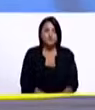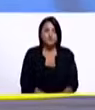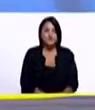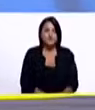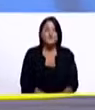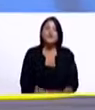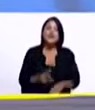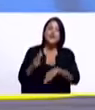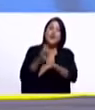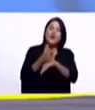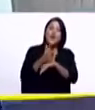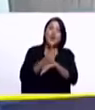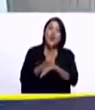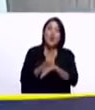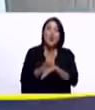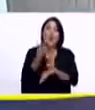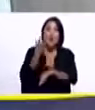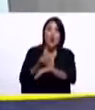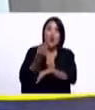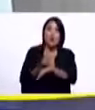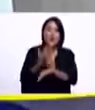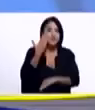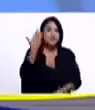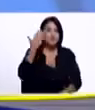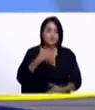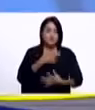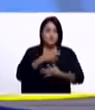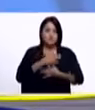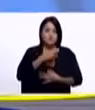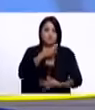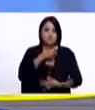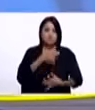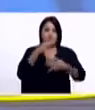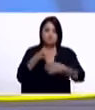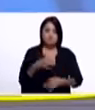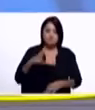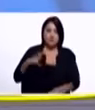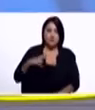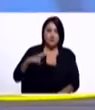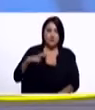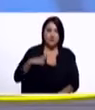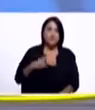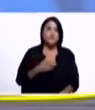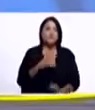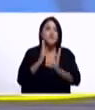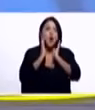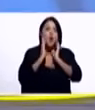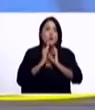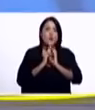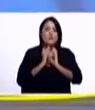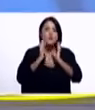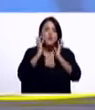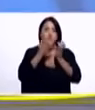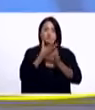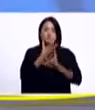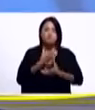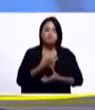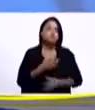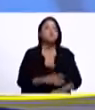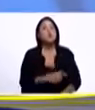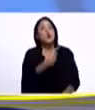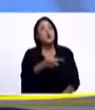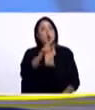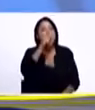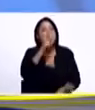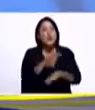Luna, gobernador de Monaga, vino muy elegante, el hombre de la barba. Antonio Primitivo